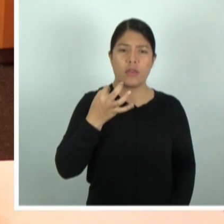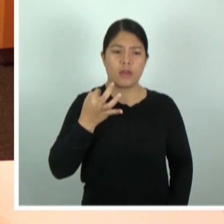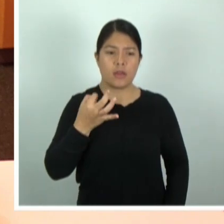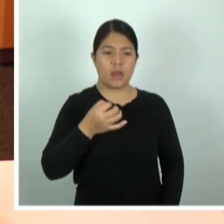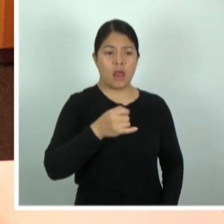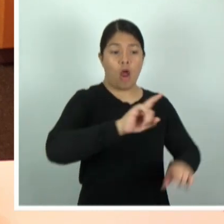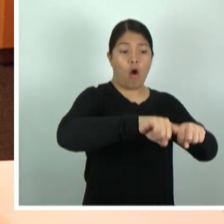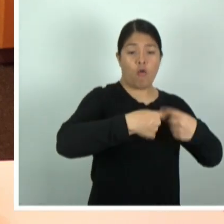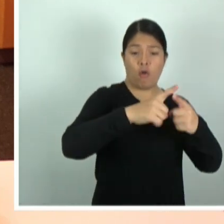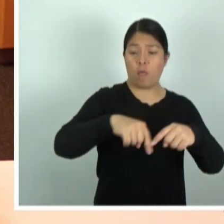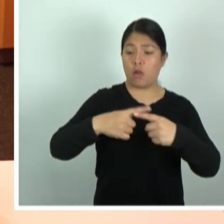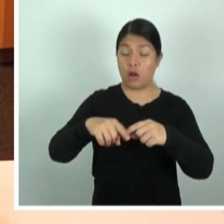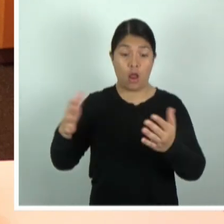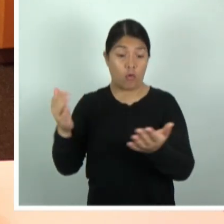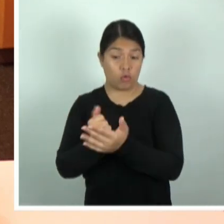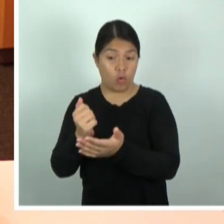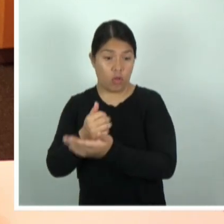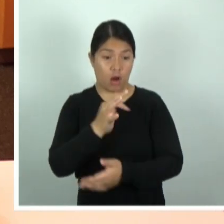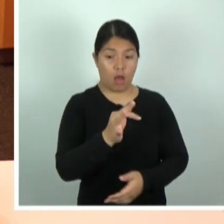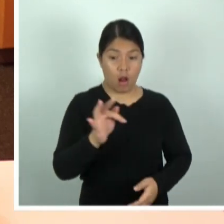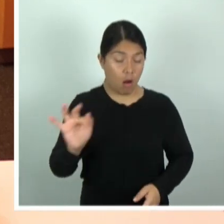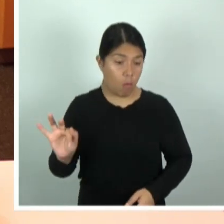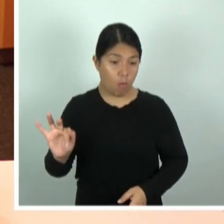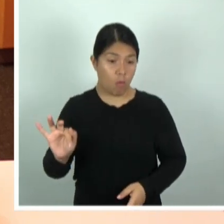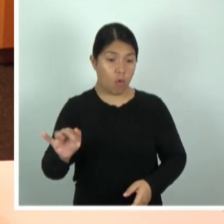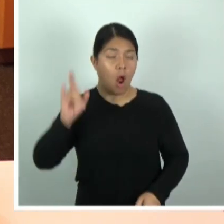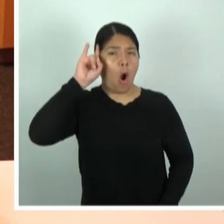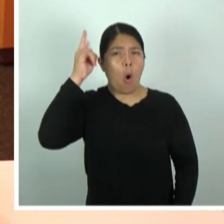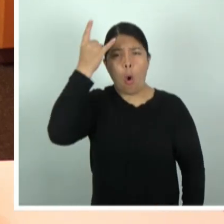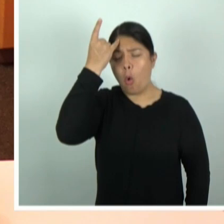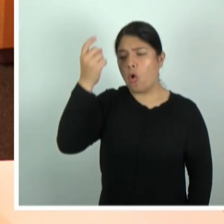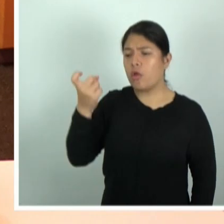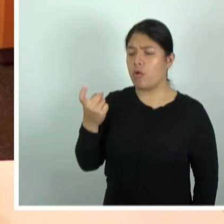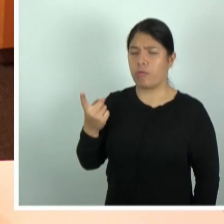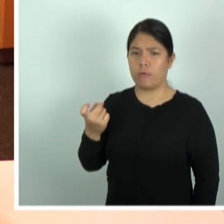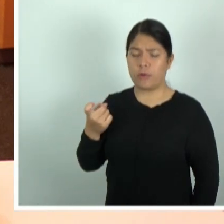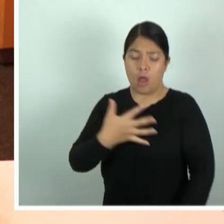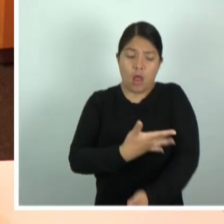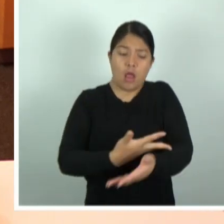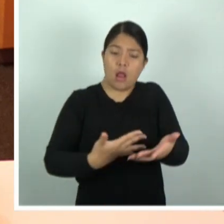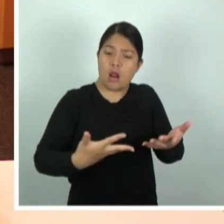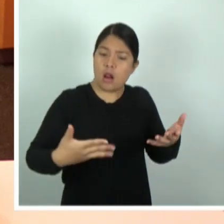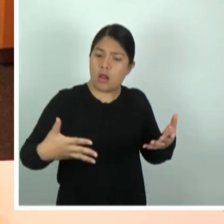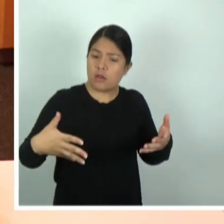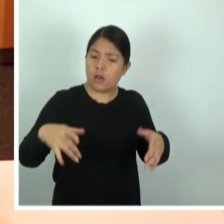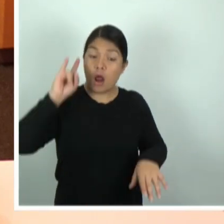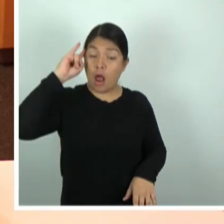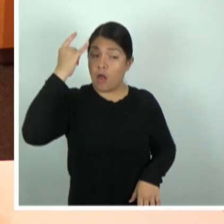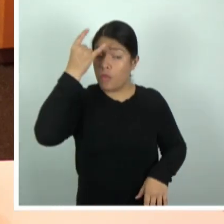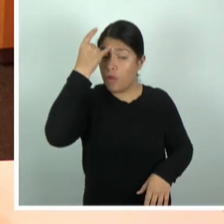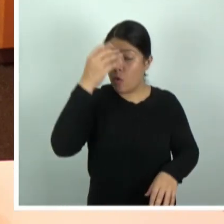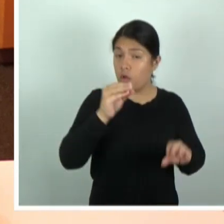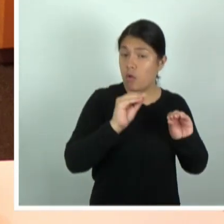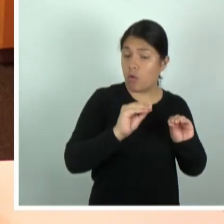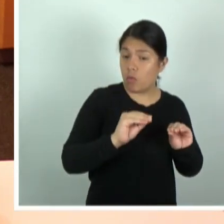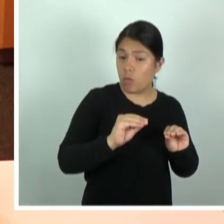un cordero y que de la sangre de ese cordero luego se pintaran los dinteles